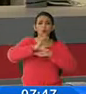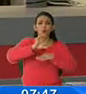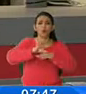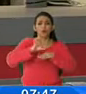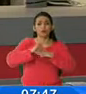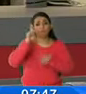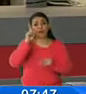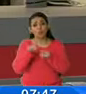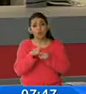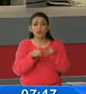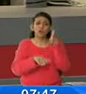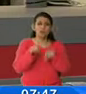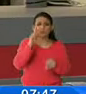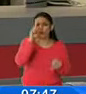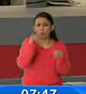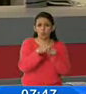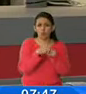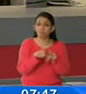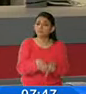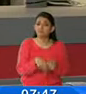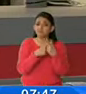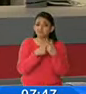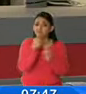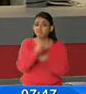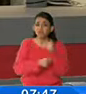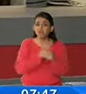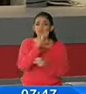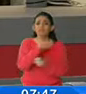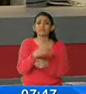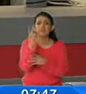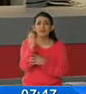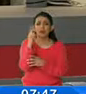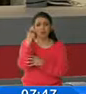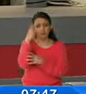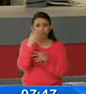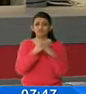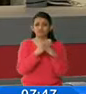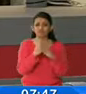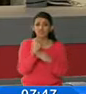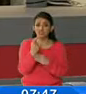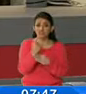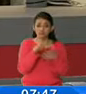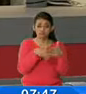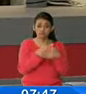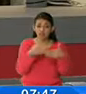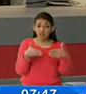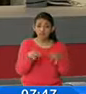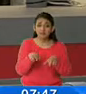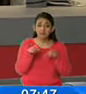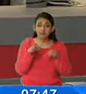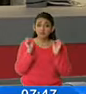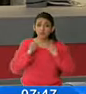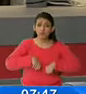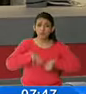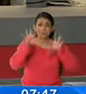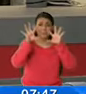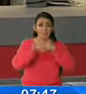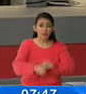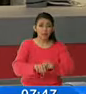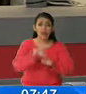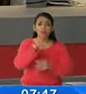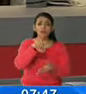medida fue implementada en el 2014, es defendida por el gobierno, pues señala que es una herramienta que le permitió detener a más